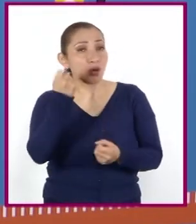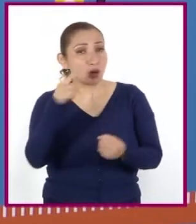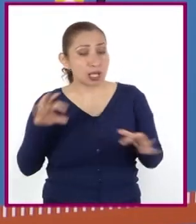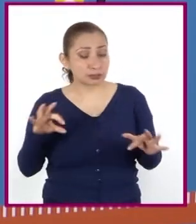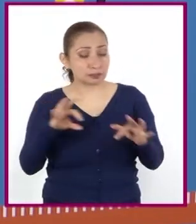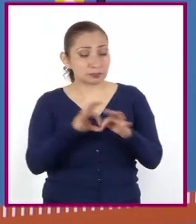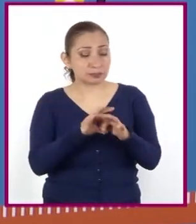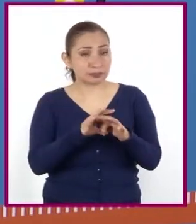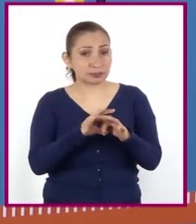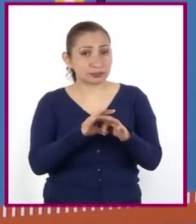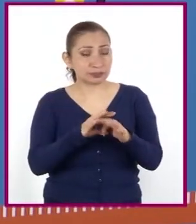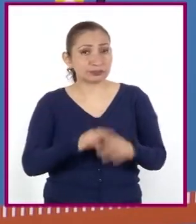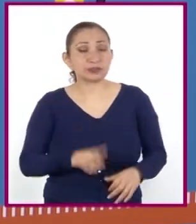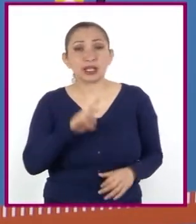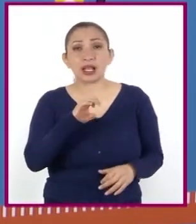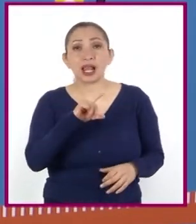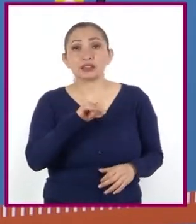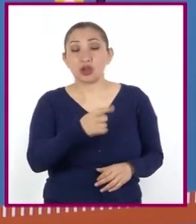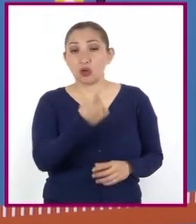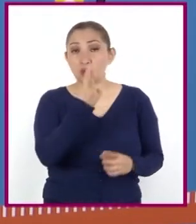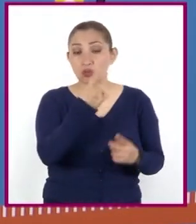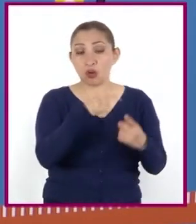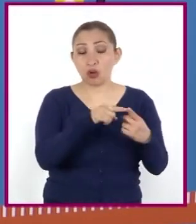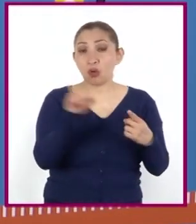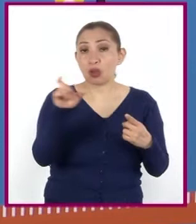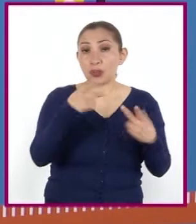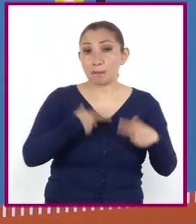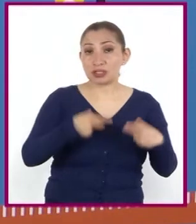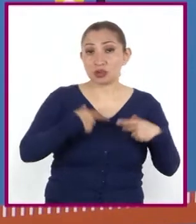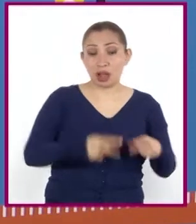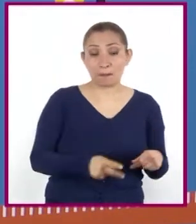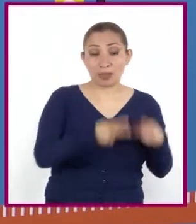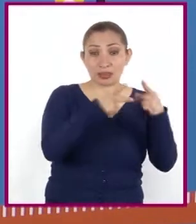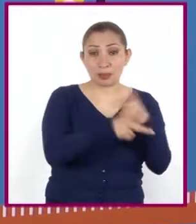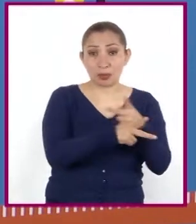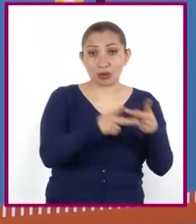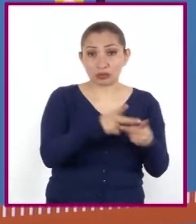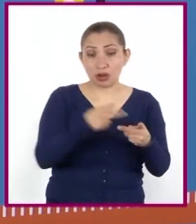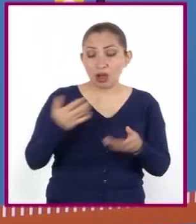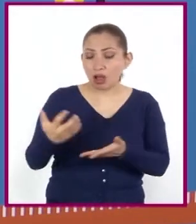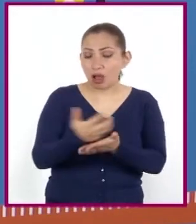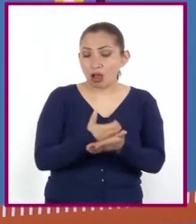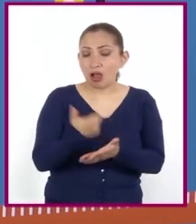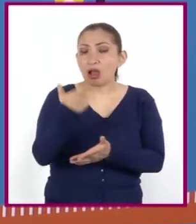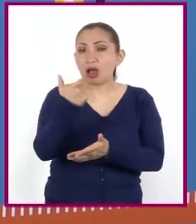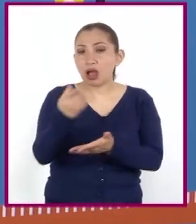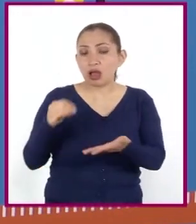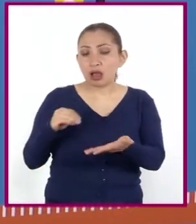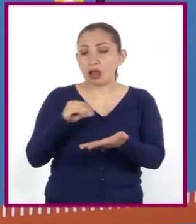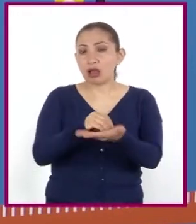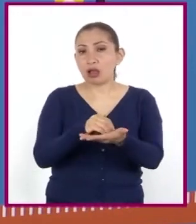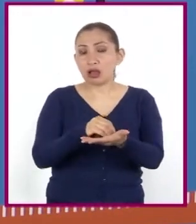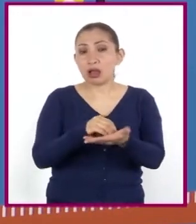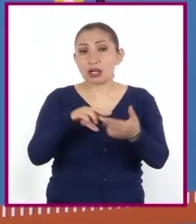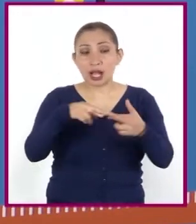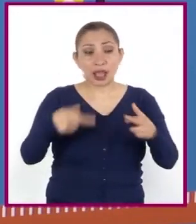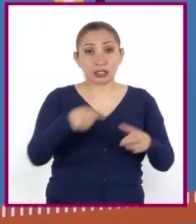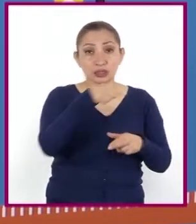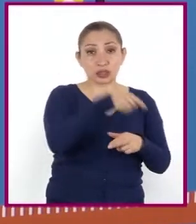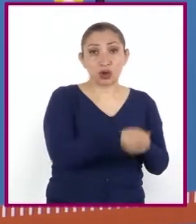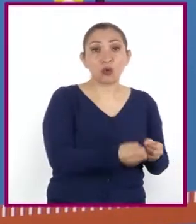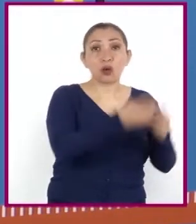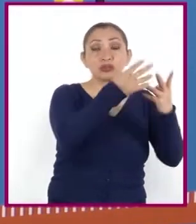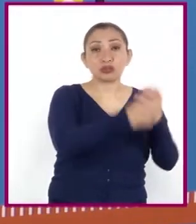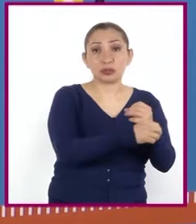relaciones. 1. Cuando alguien vende artículos, el ingreso que se obtiene se establece por la relación del número